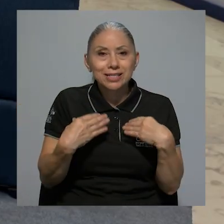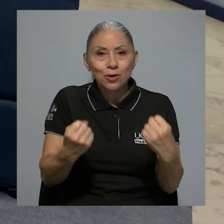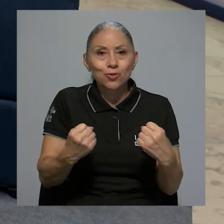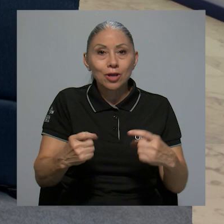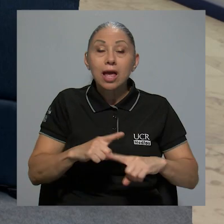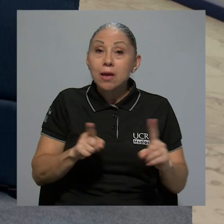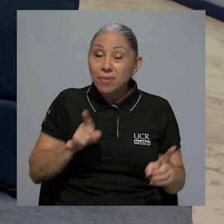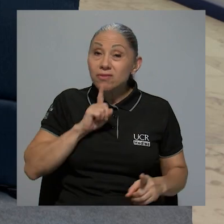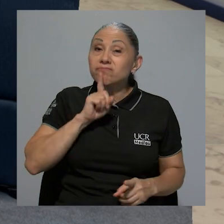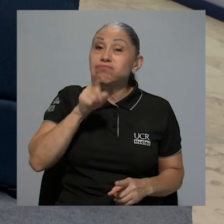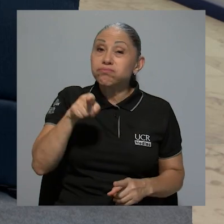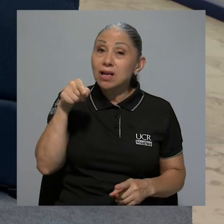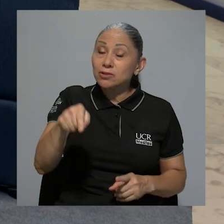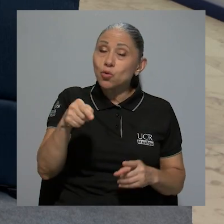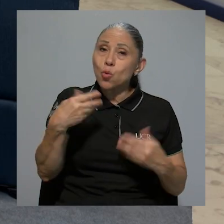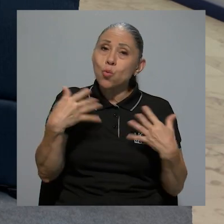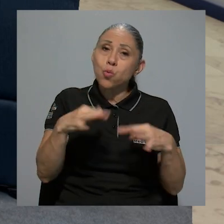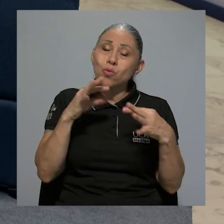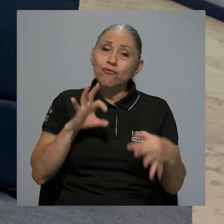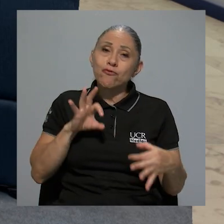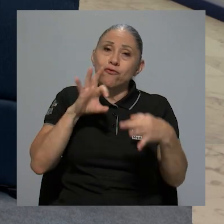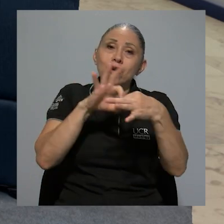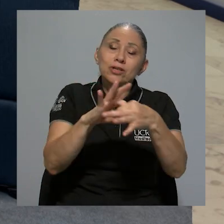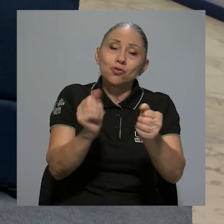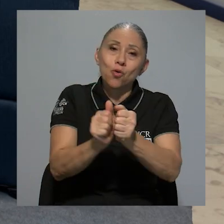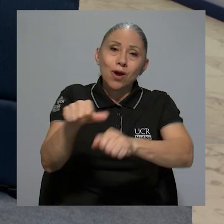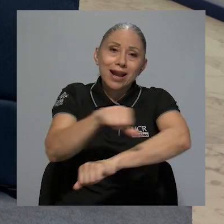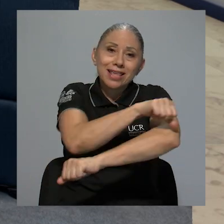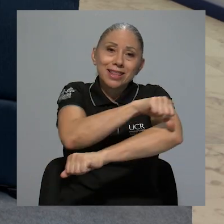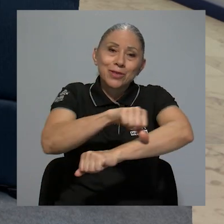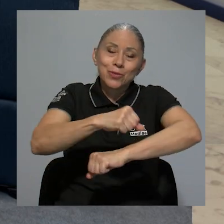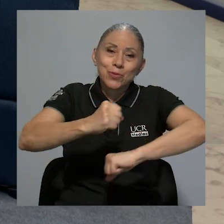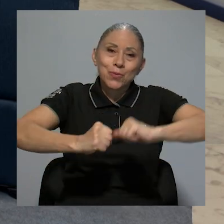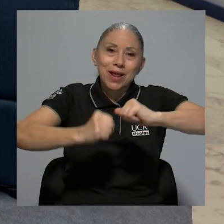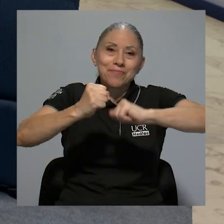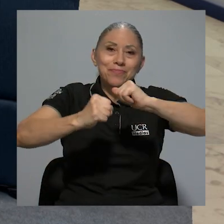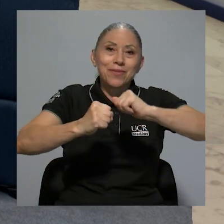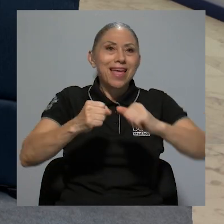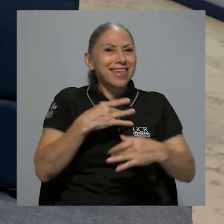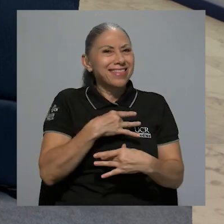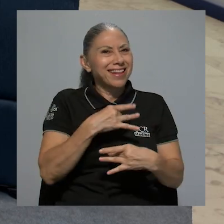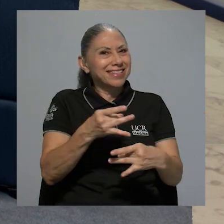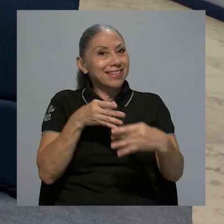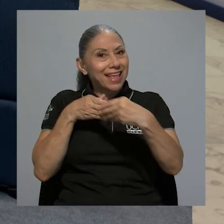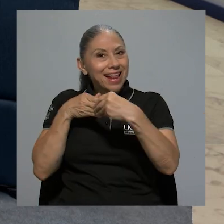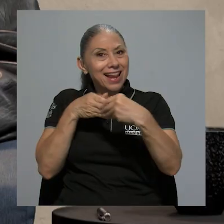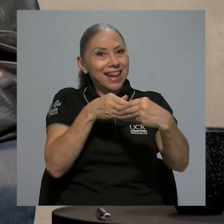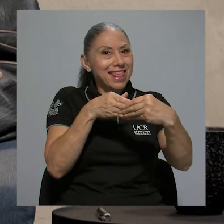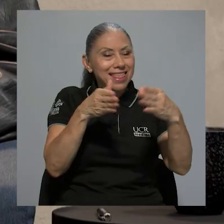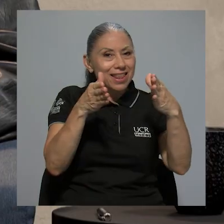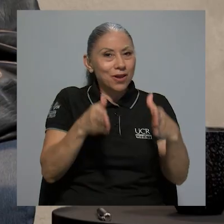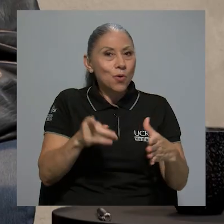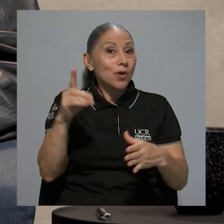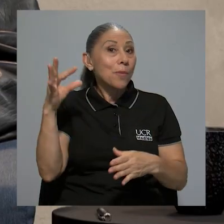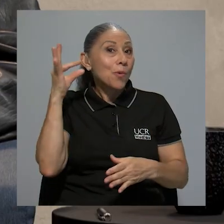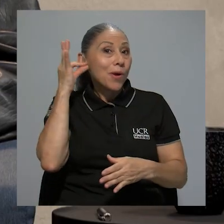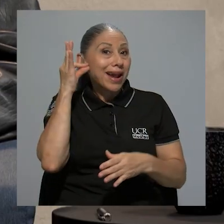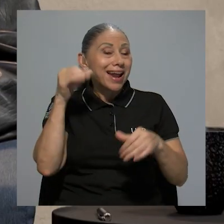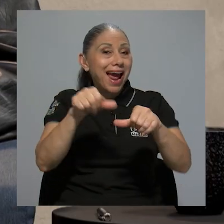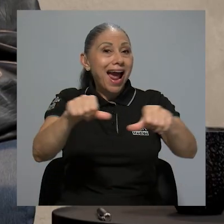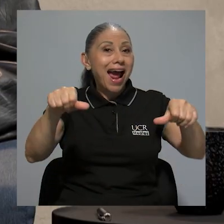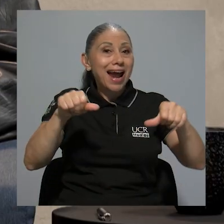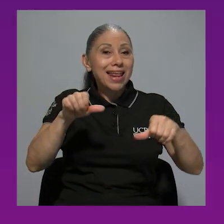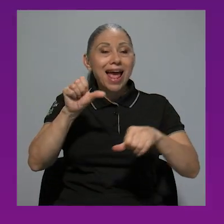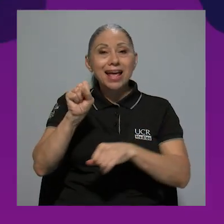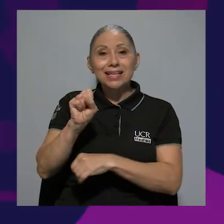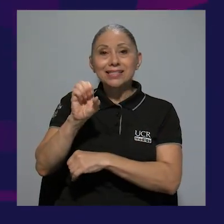salud, pero que sin duda tiene demasiada relación con arquitectura. Interesante. Sí. Liderado por una mujer del área STEAM.